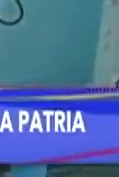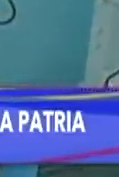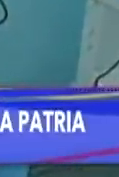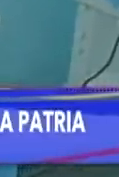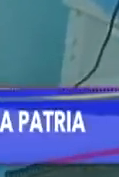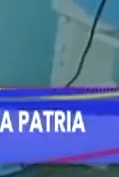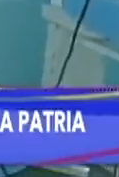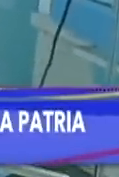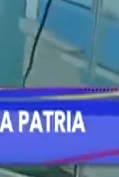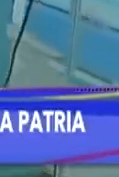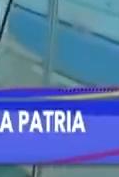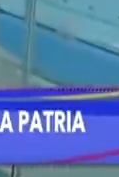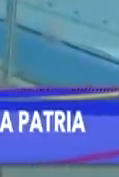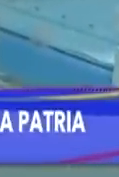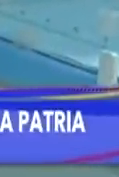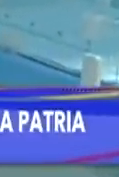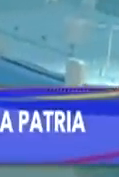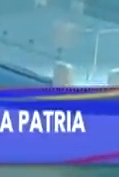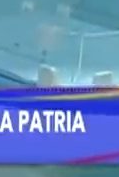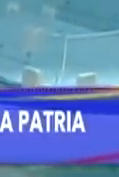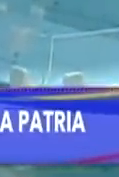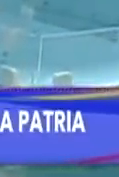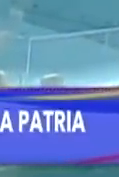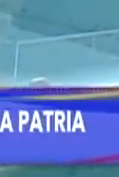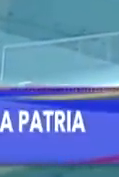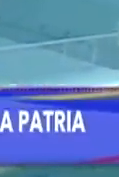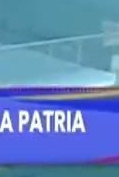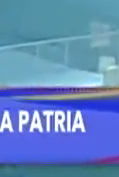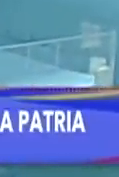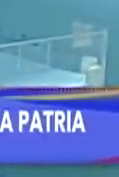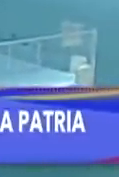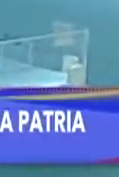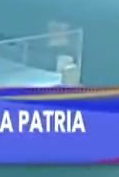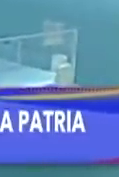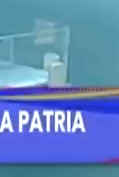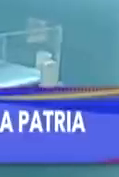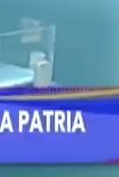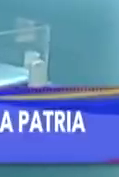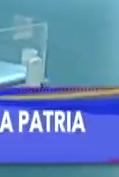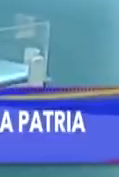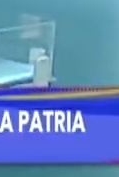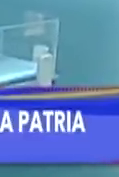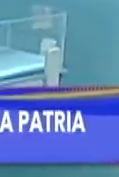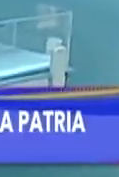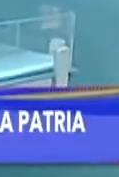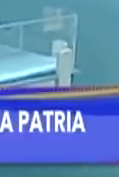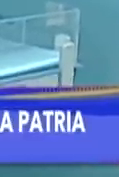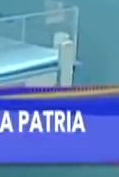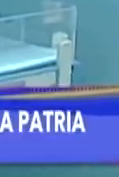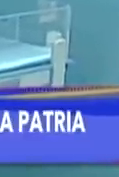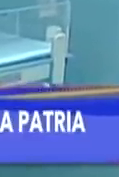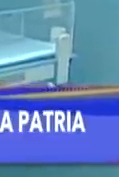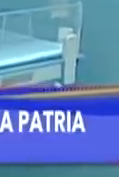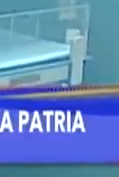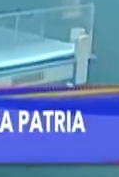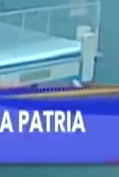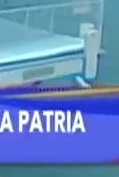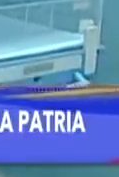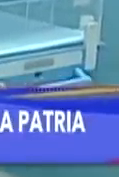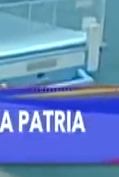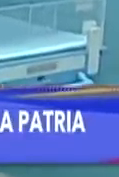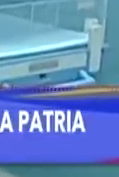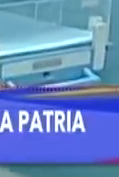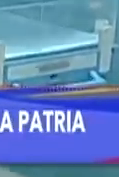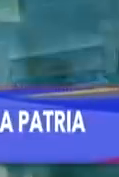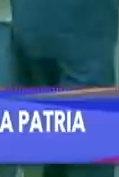de los municipios aledaños. Sí, presidente, usted tiene una lucha con esa misión hermosa de parto